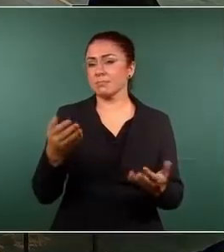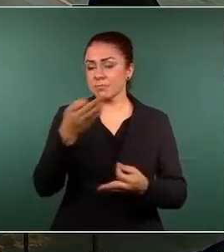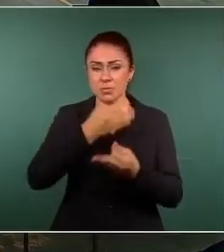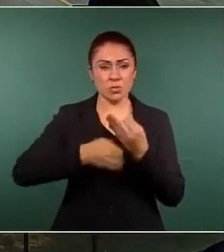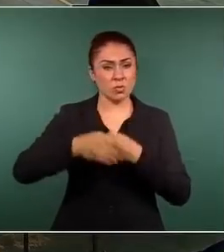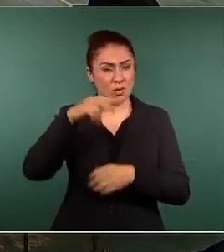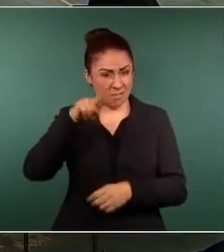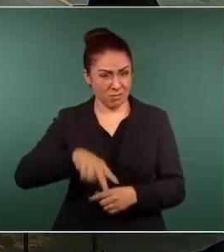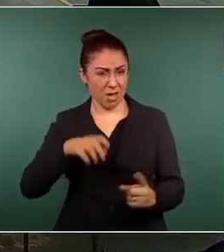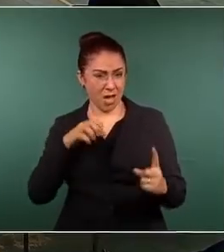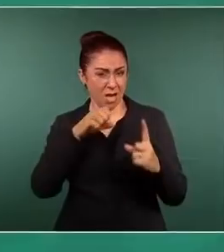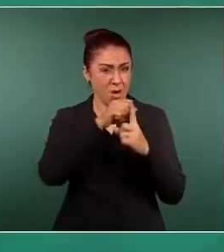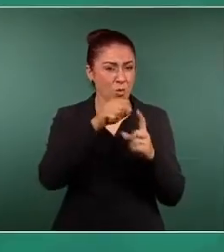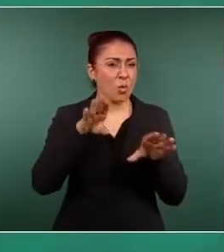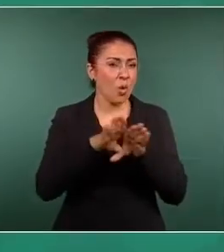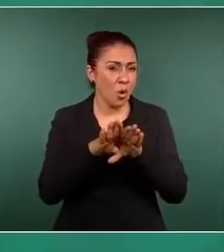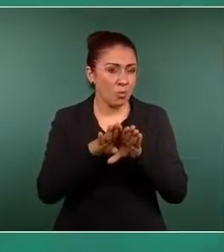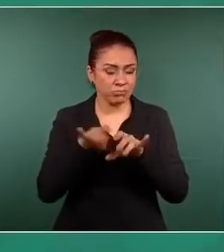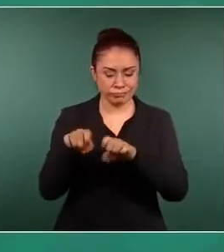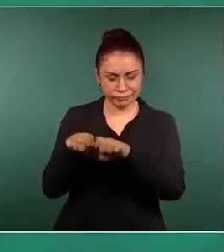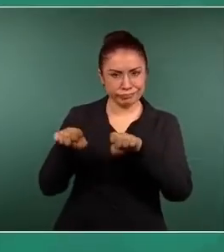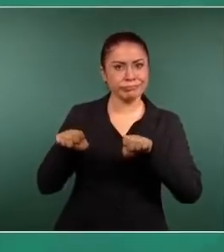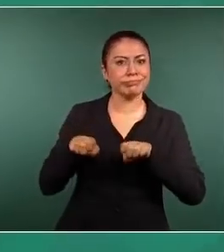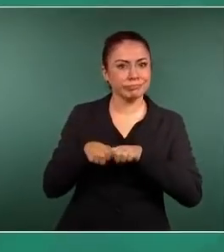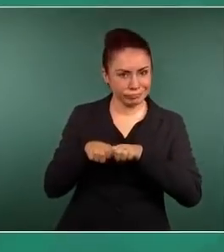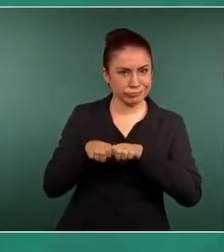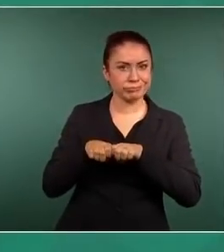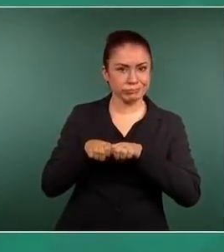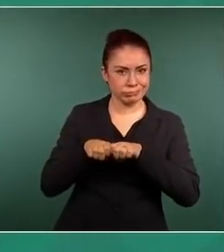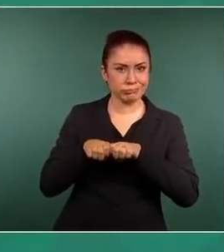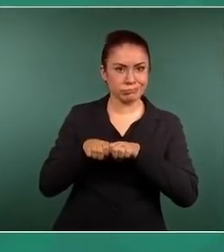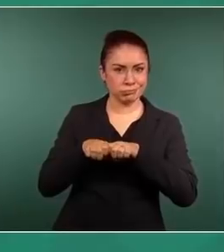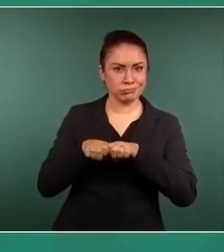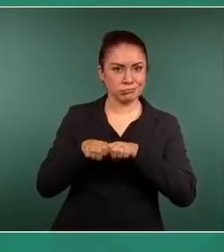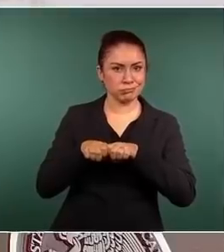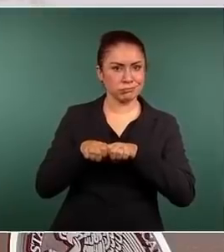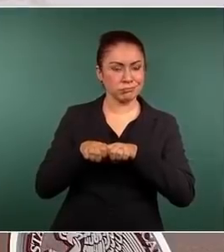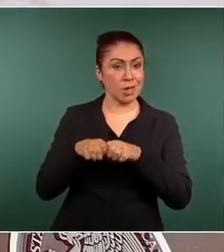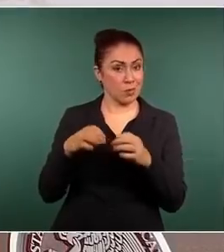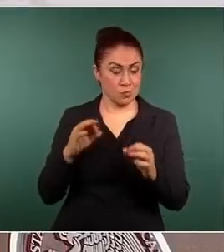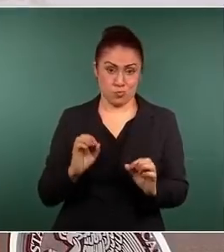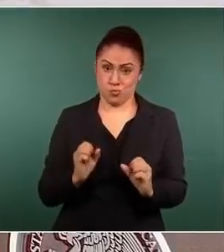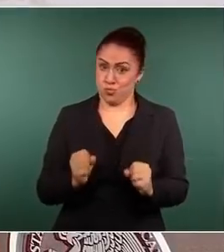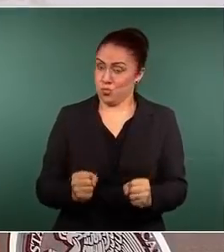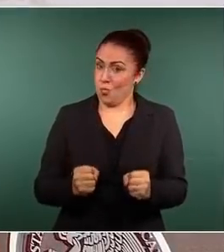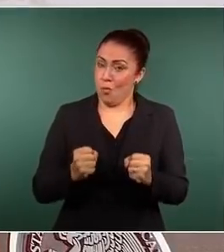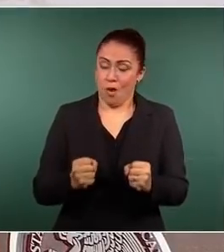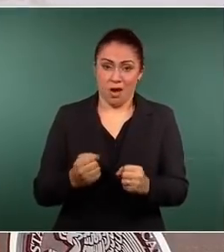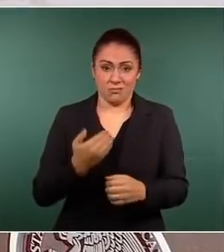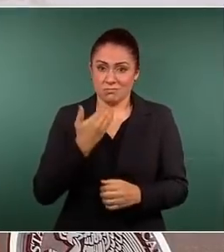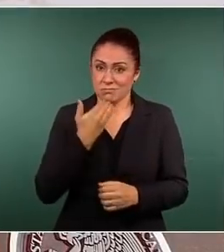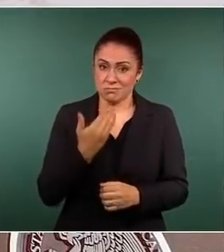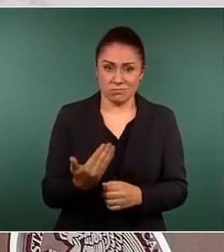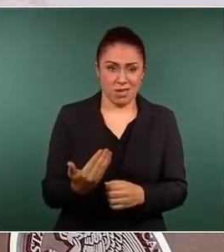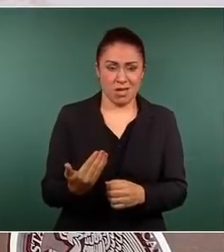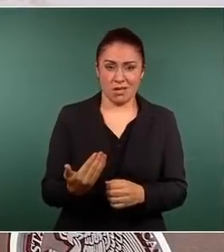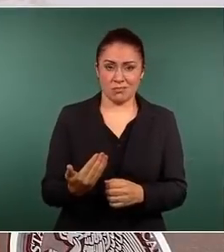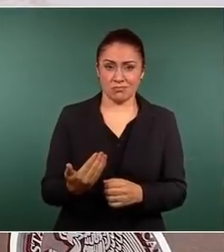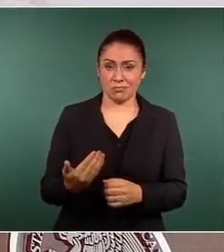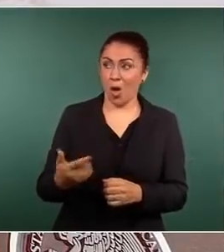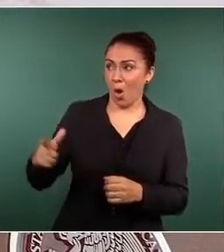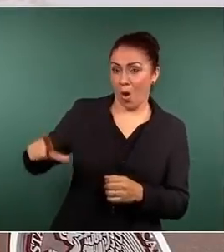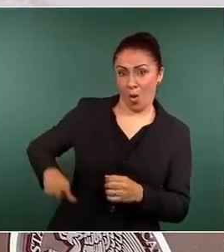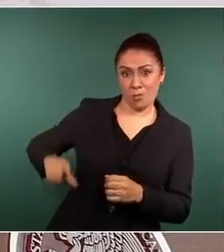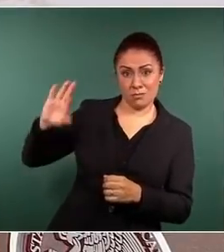gracias al equipo ya esa gran fuerza que hemos hecho el gobierno